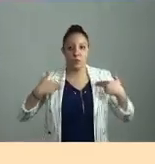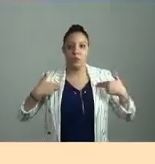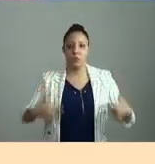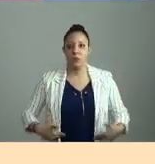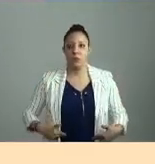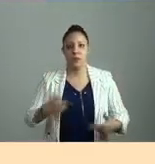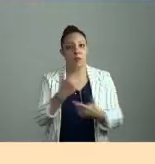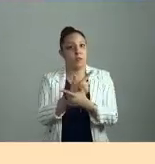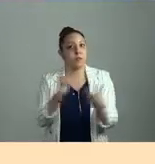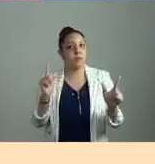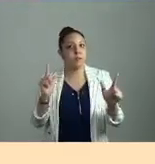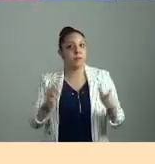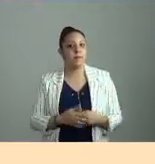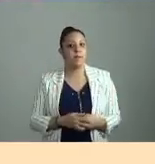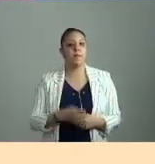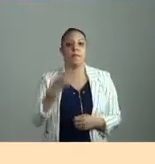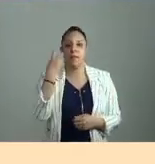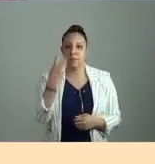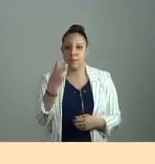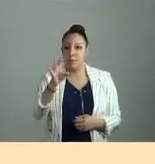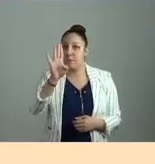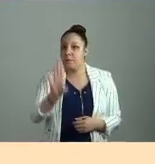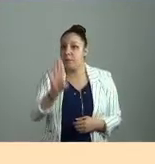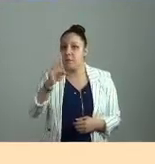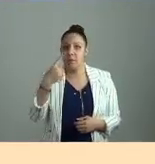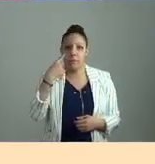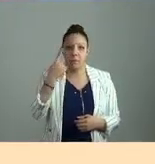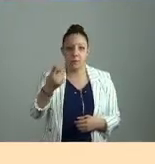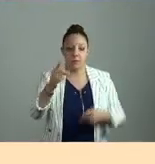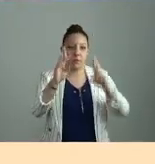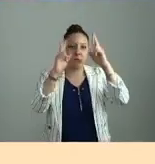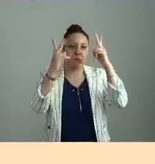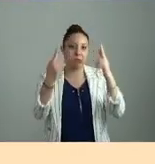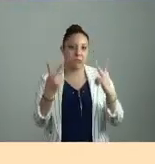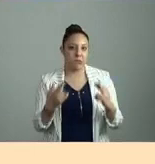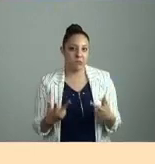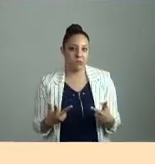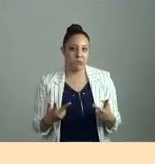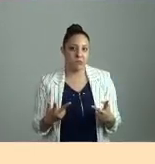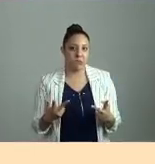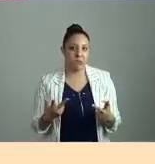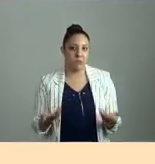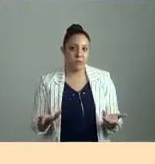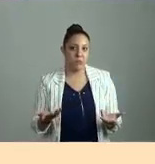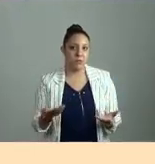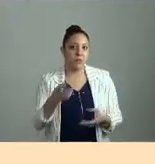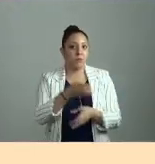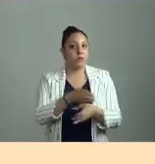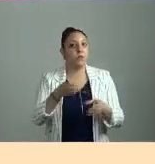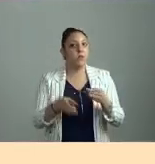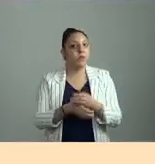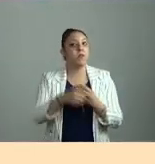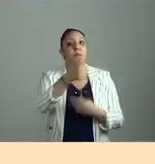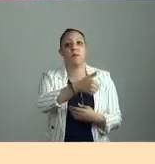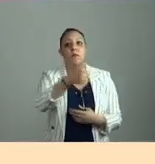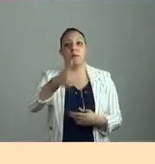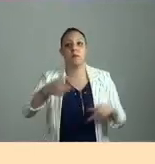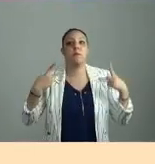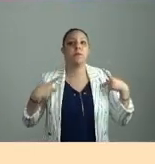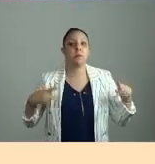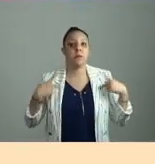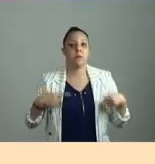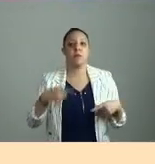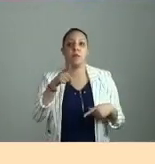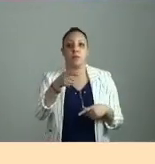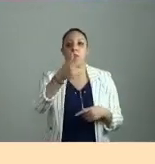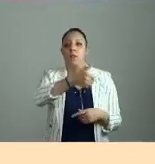es la destrucción de la posibilidad de vida y la destrucción de en cualquier futuro no porque